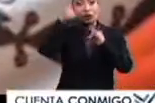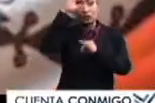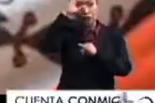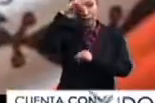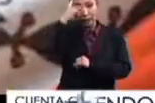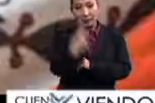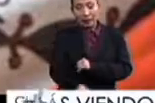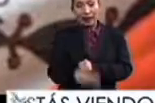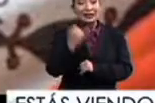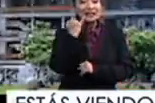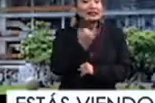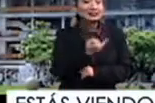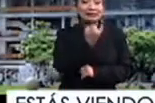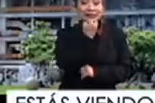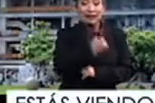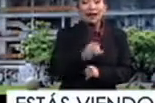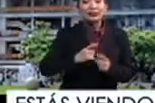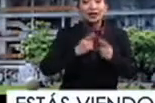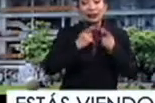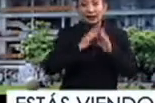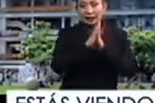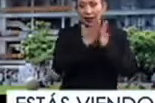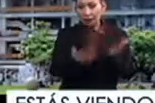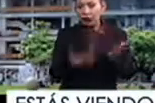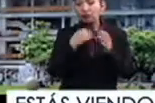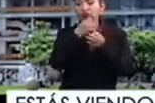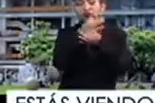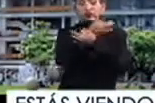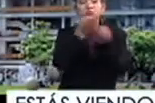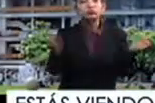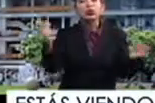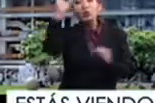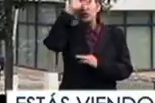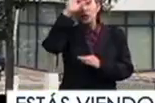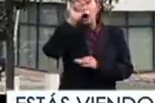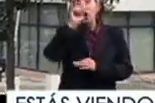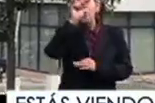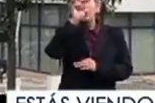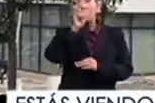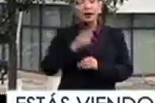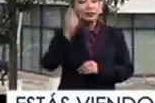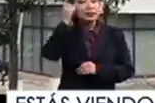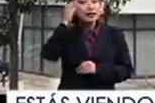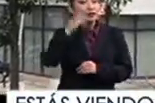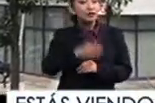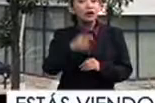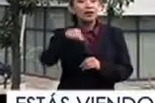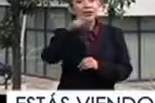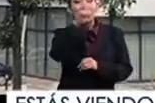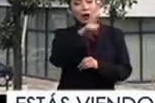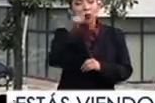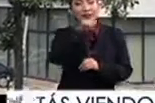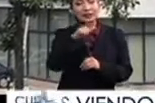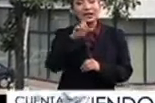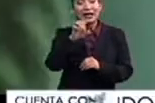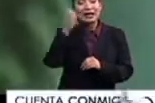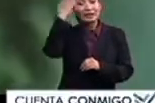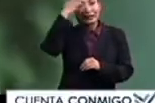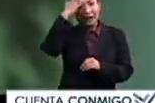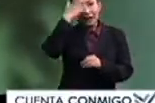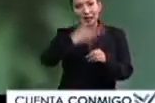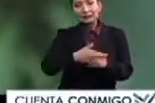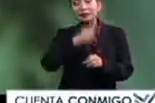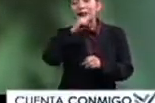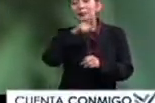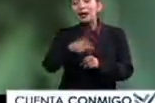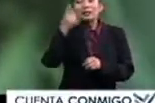Cultural Mexicano-Israelí, la dirección de Literatura de Difusión Cultural de la UNAM y la dirección del Centro de Lenguas Extranjeras. Fue